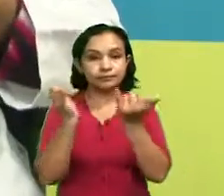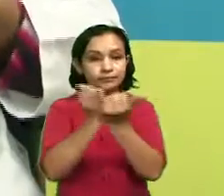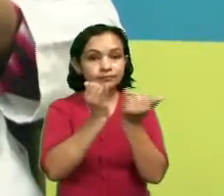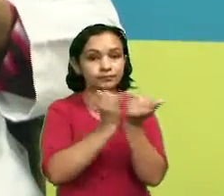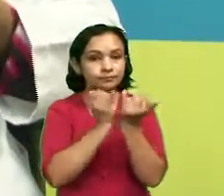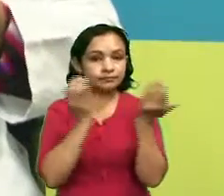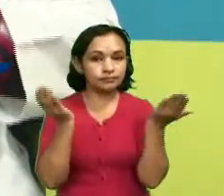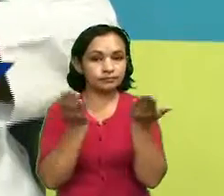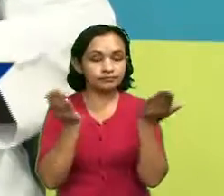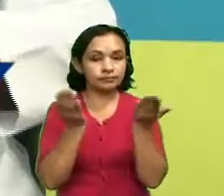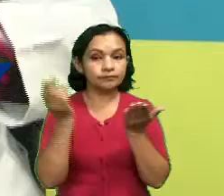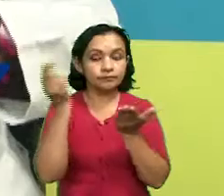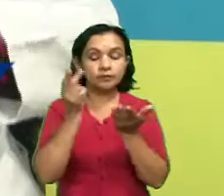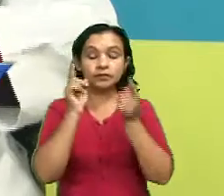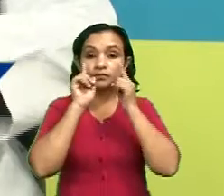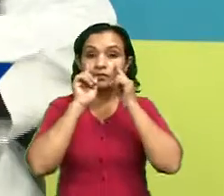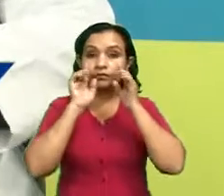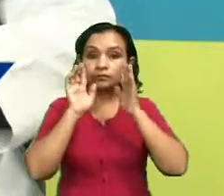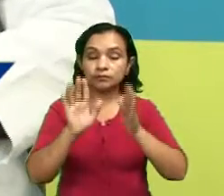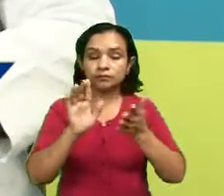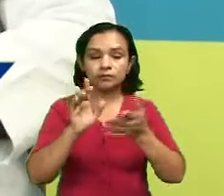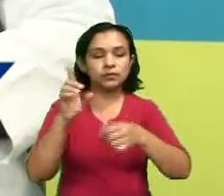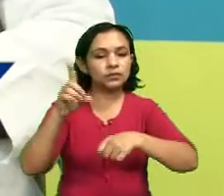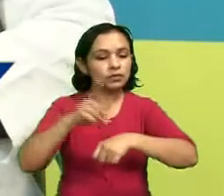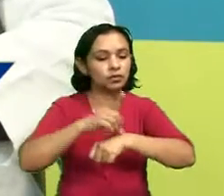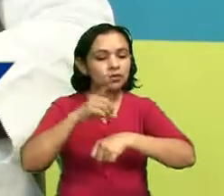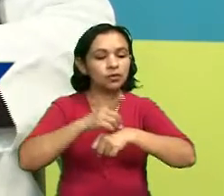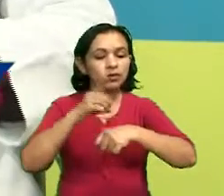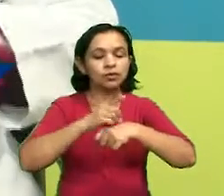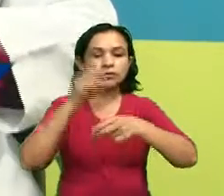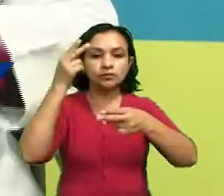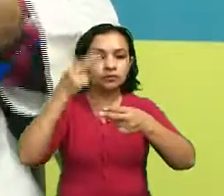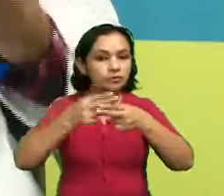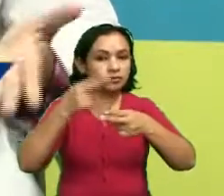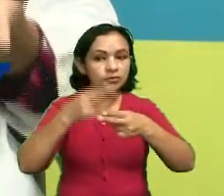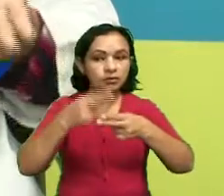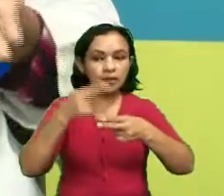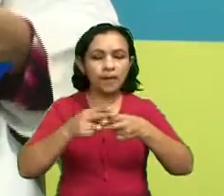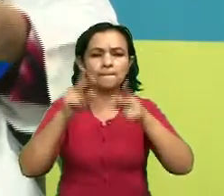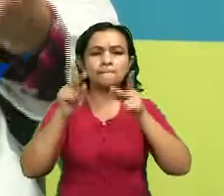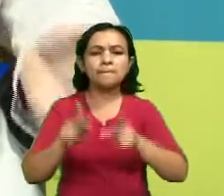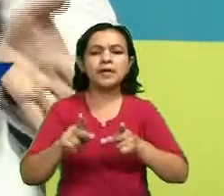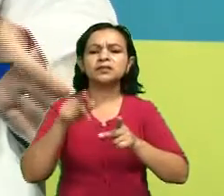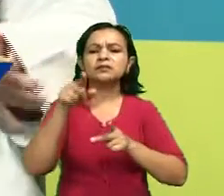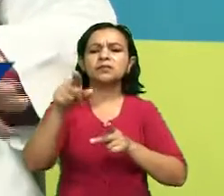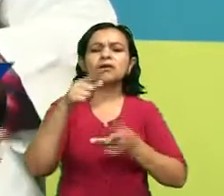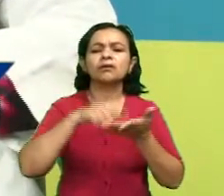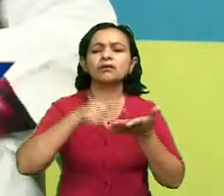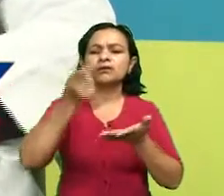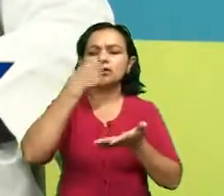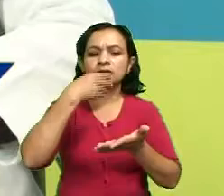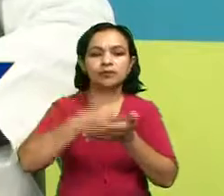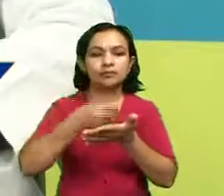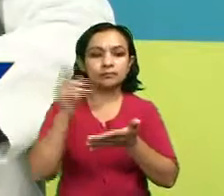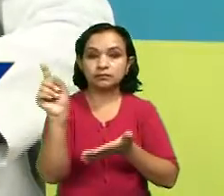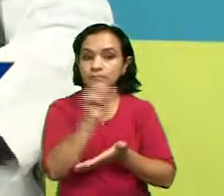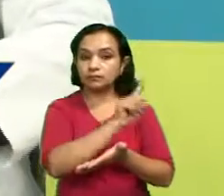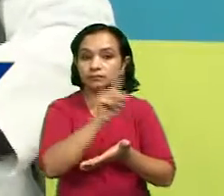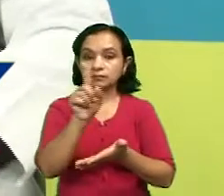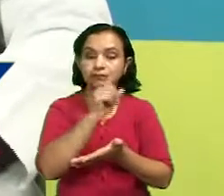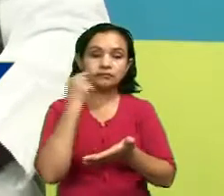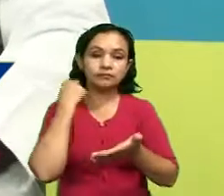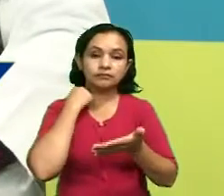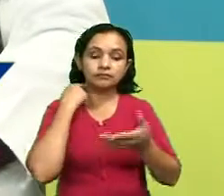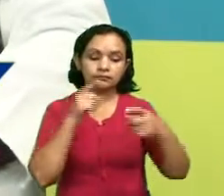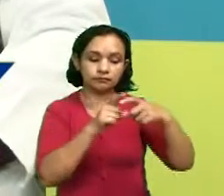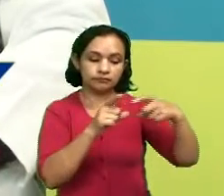pues, son de uso delicado y un médico es el que lo debe prescribir. No es que va a llegar una persona y va a decir yo quiero este producto. Tiene que ser siempre